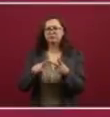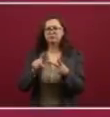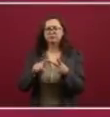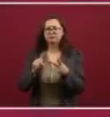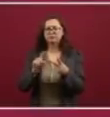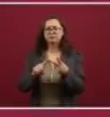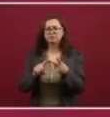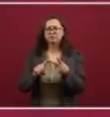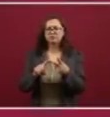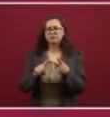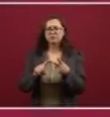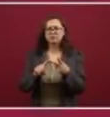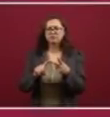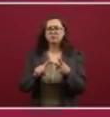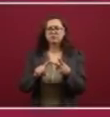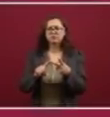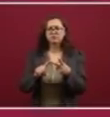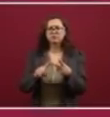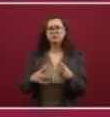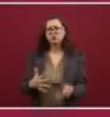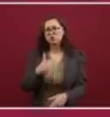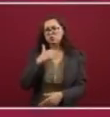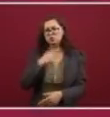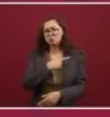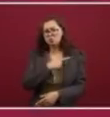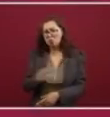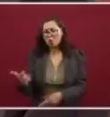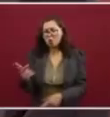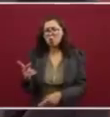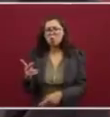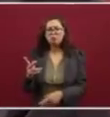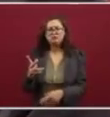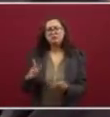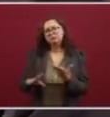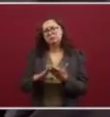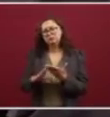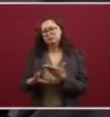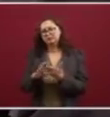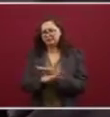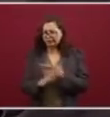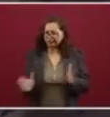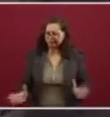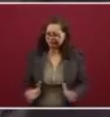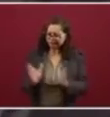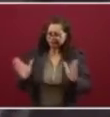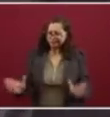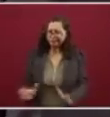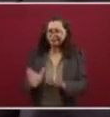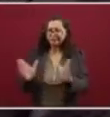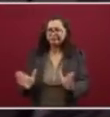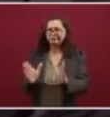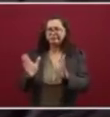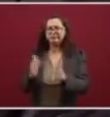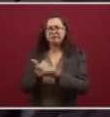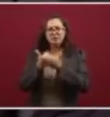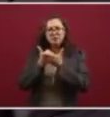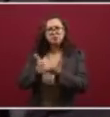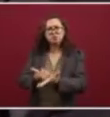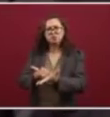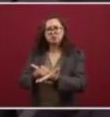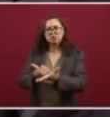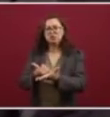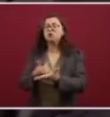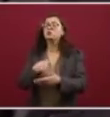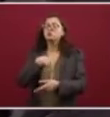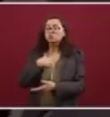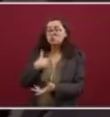para que se combata la pobreza en nuestro país. Yo le propuse que se